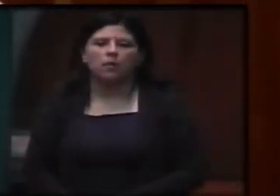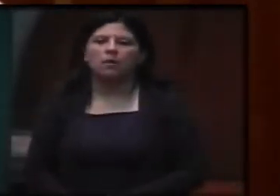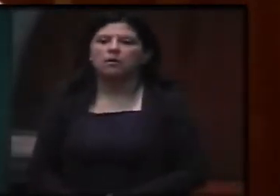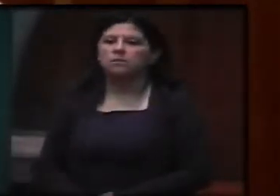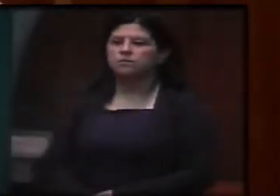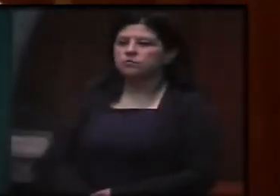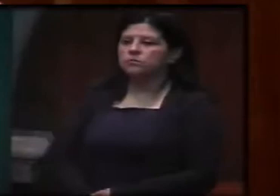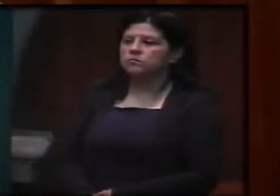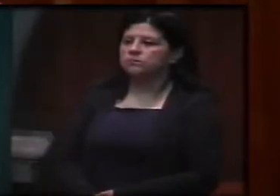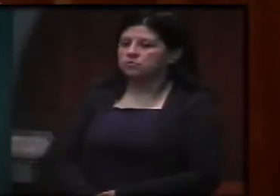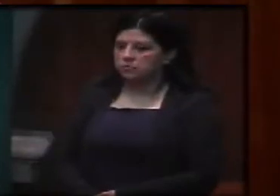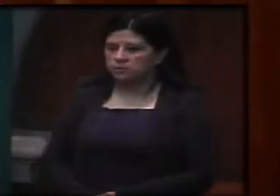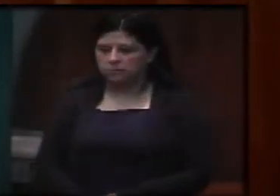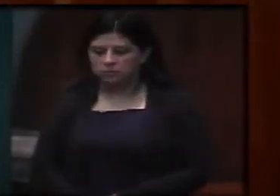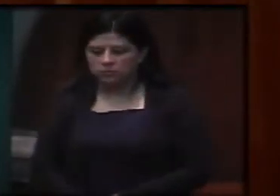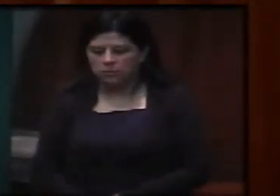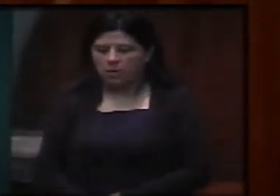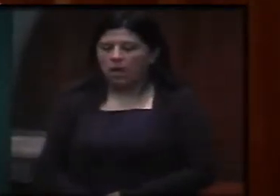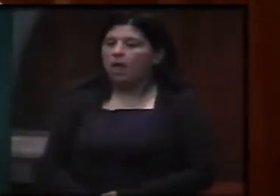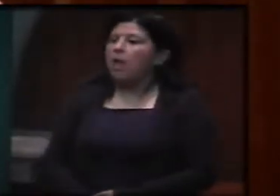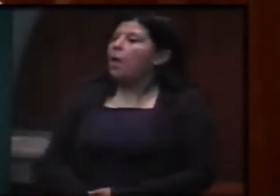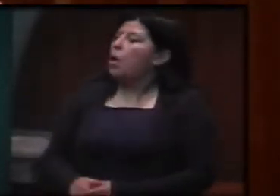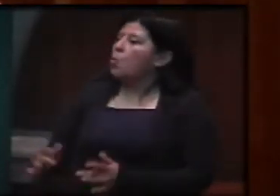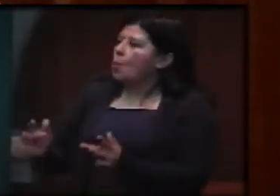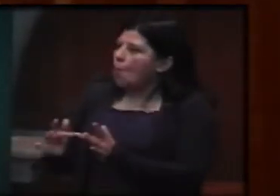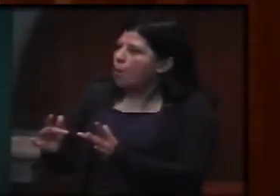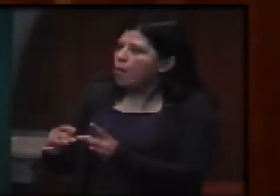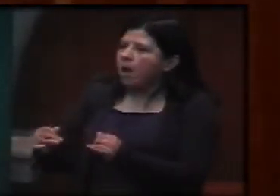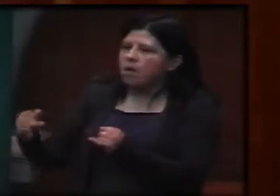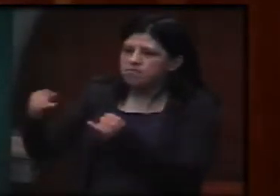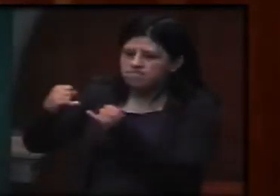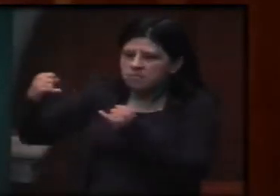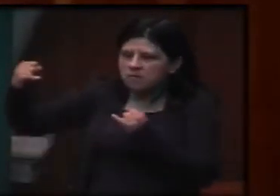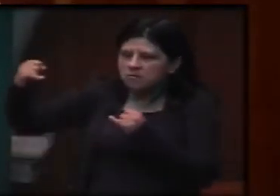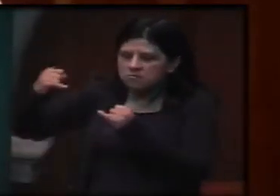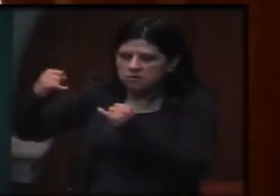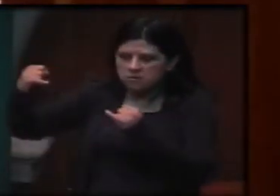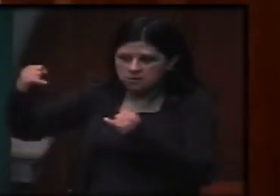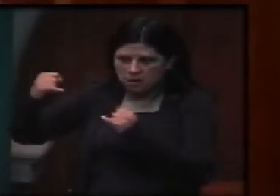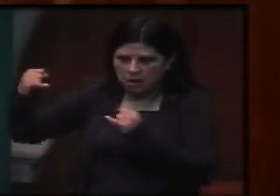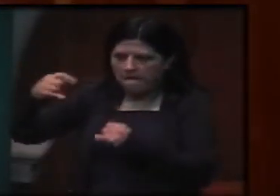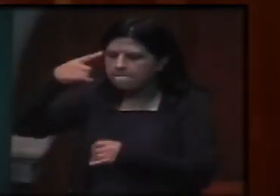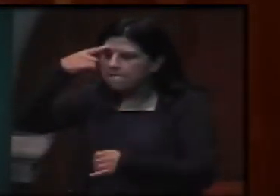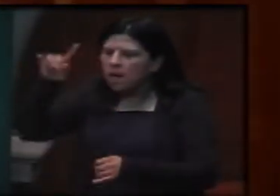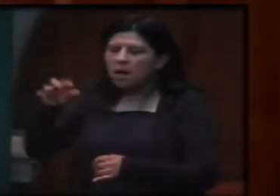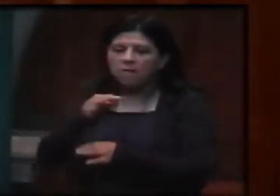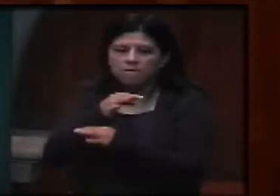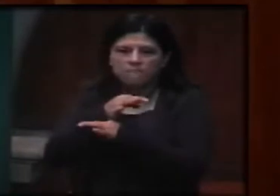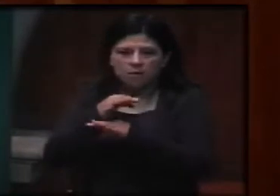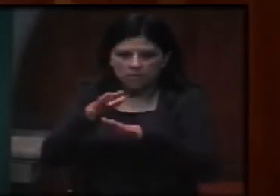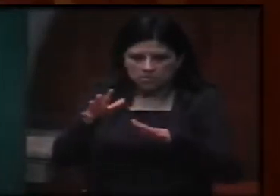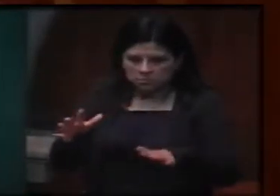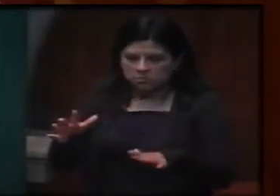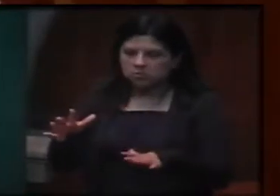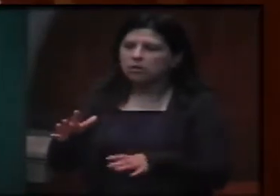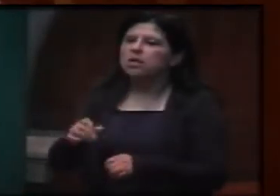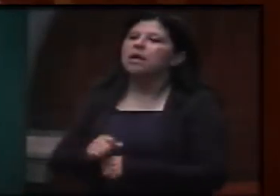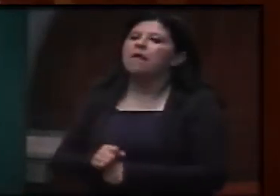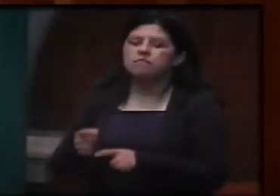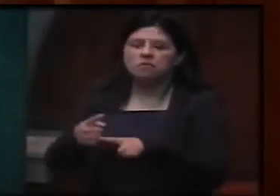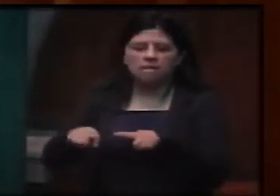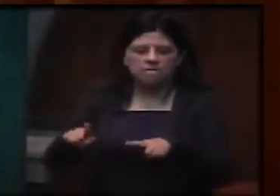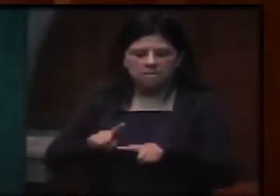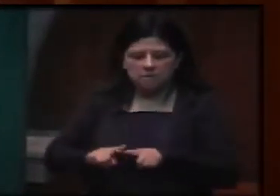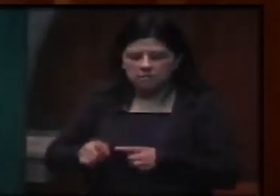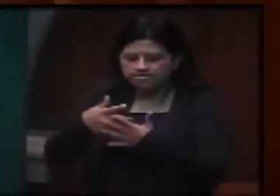Incluso mediante Internet, a que proporcionen información y servicios en formatos que las